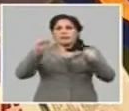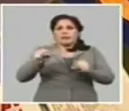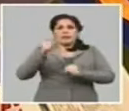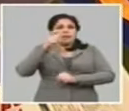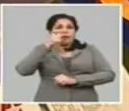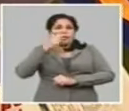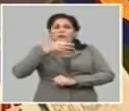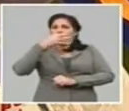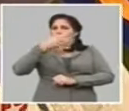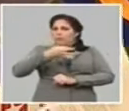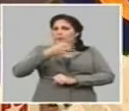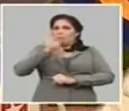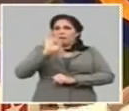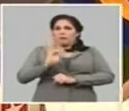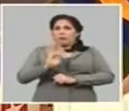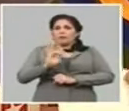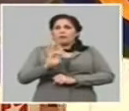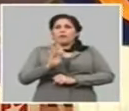explicado